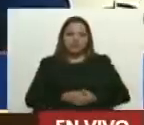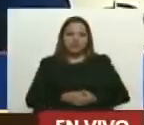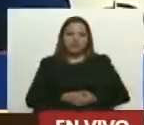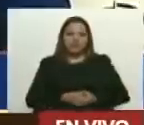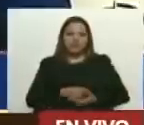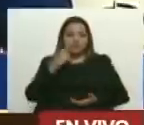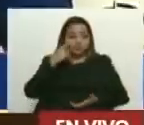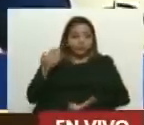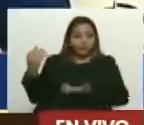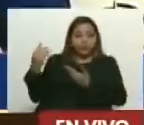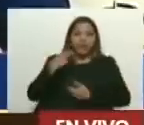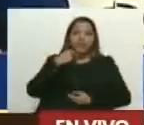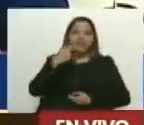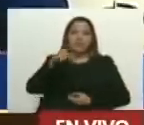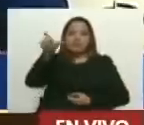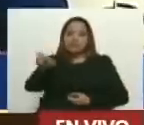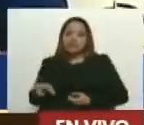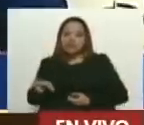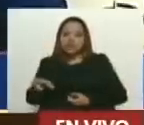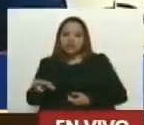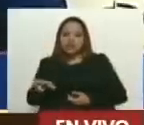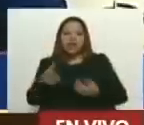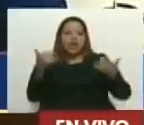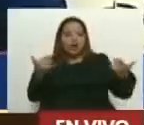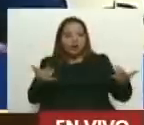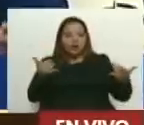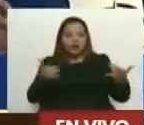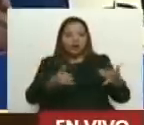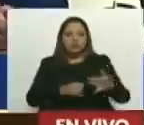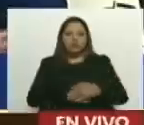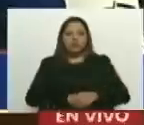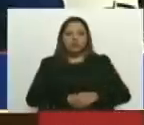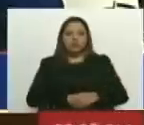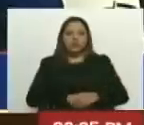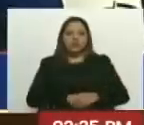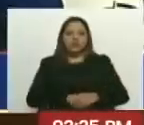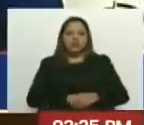Veamos el audio ahora en vivo para que